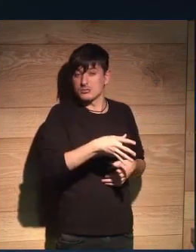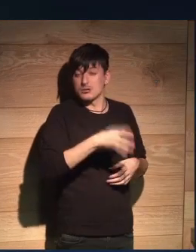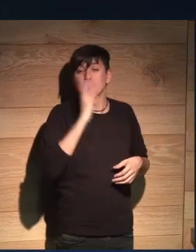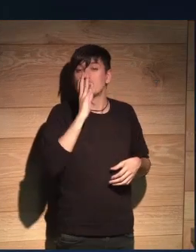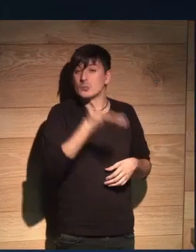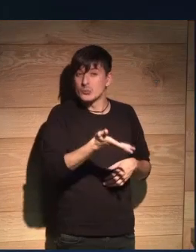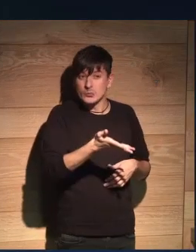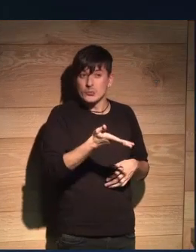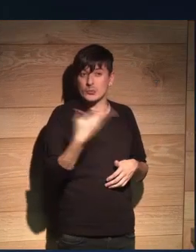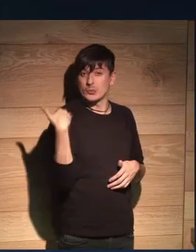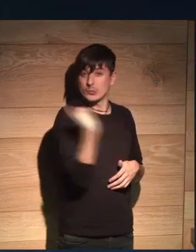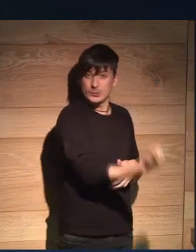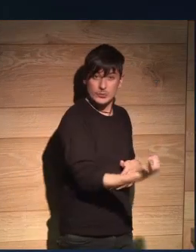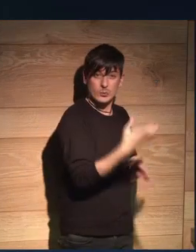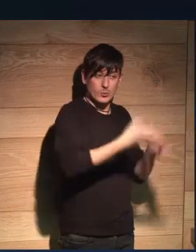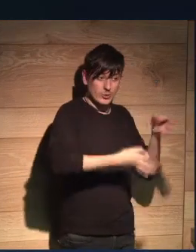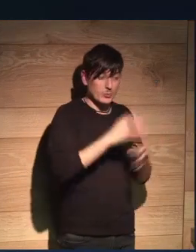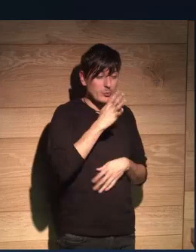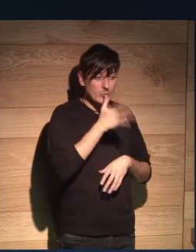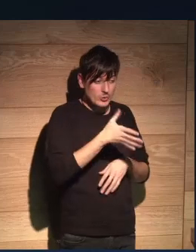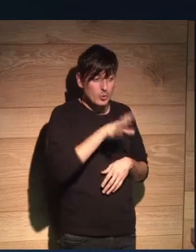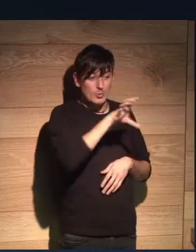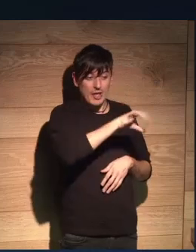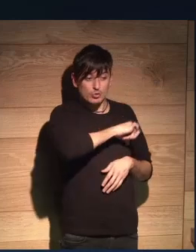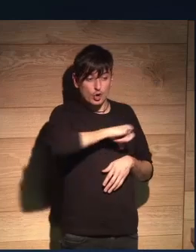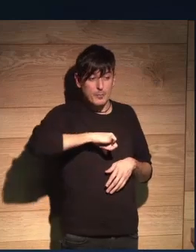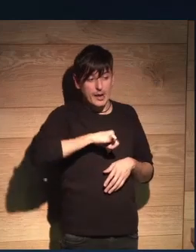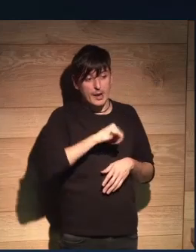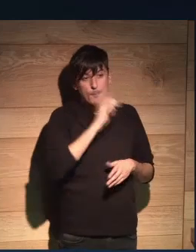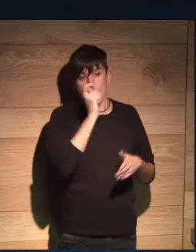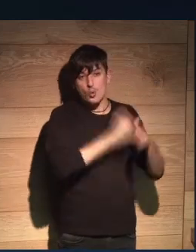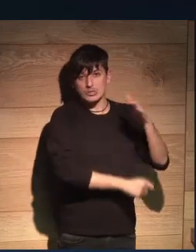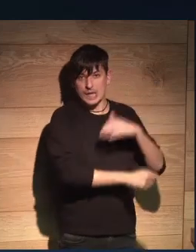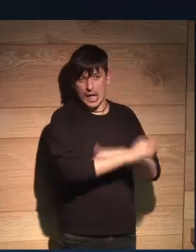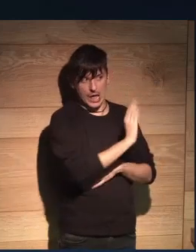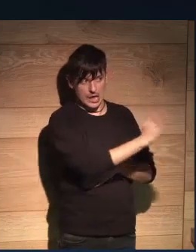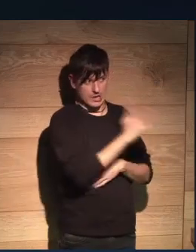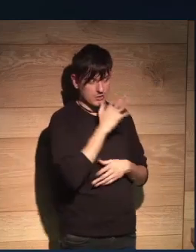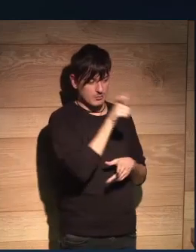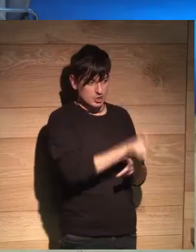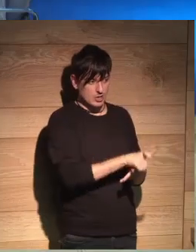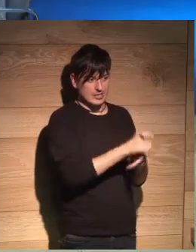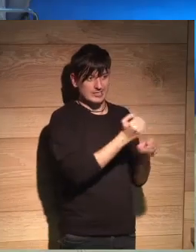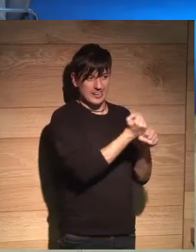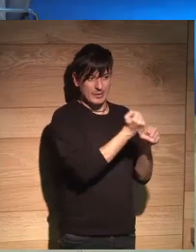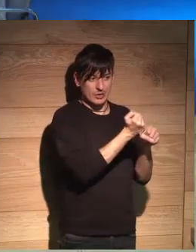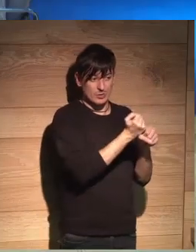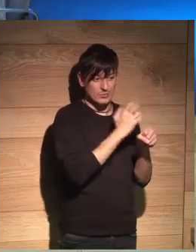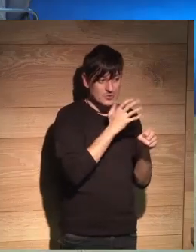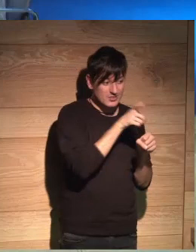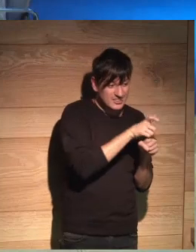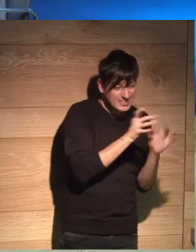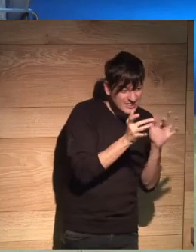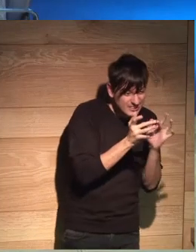porque resulta que la comunidad autónoma le había puesto una multa a una trabajadora por estar en contacto en el puesto de trabajo